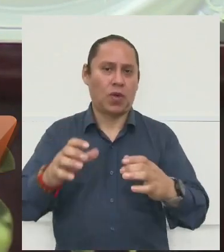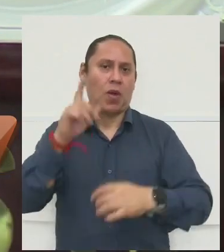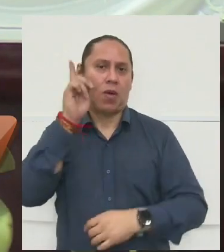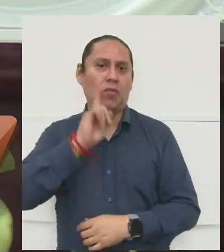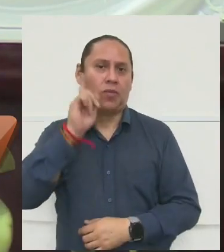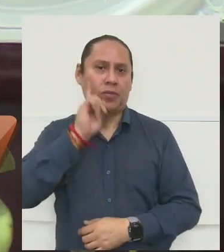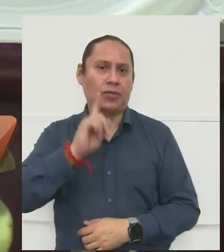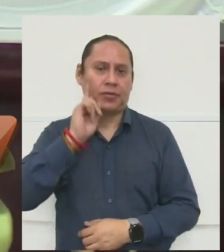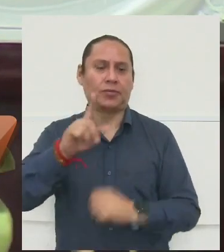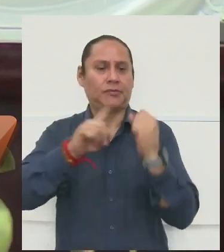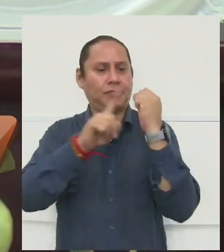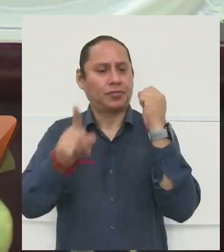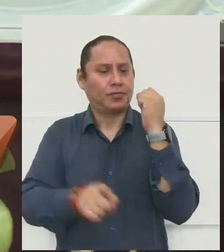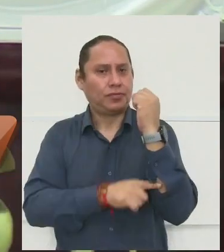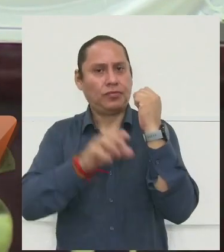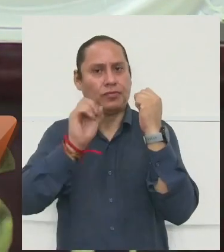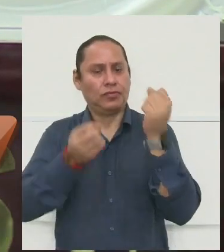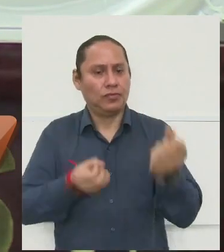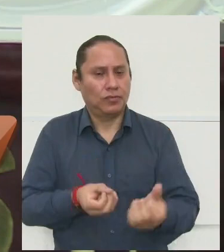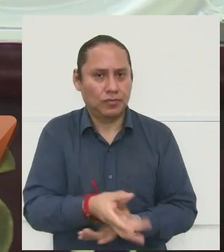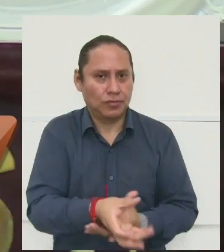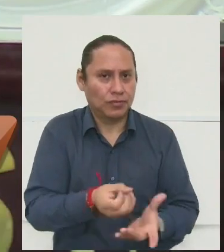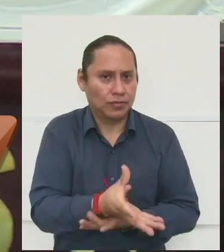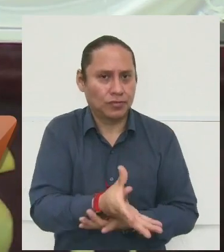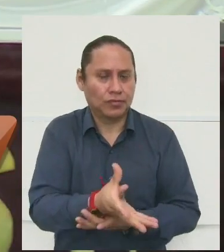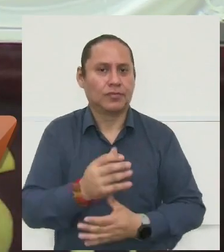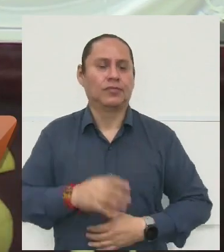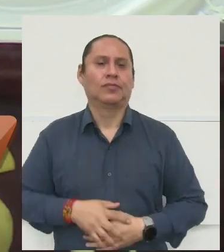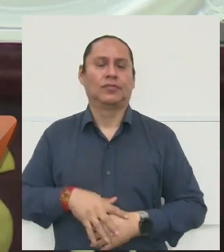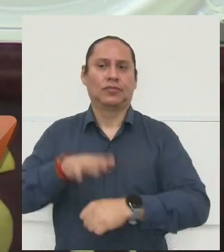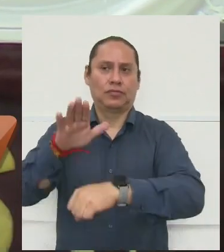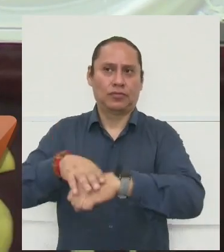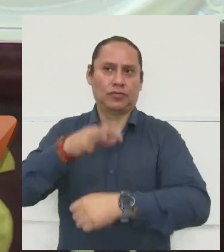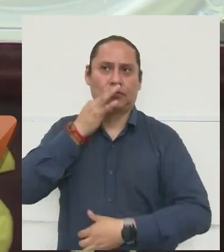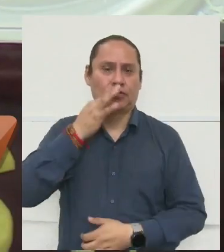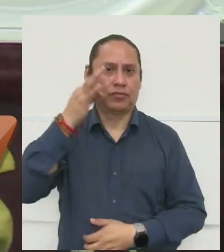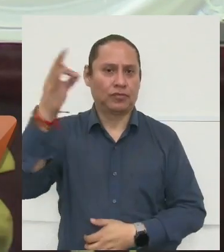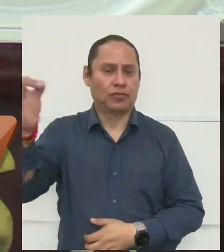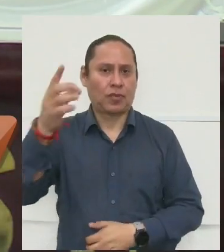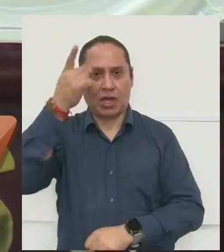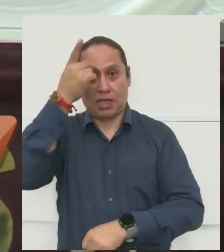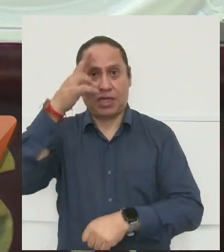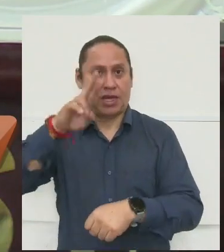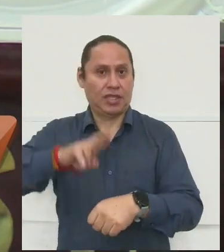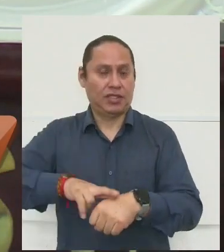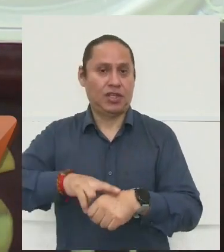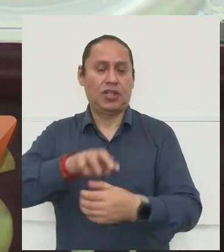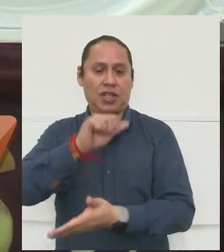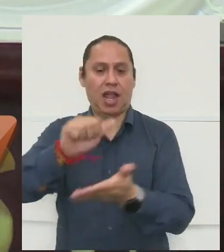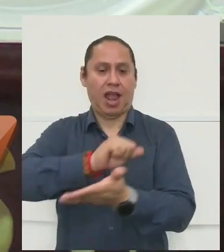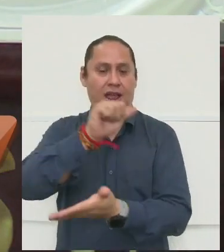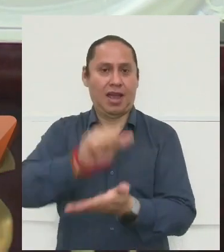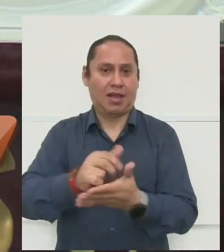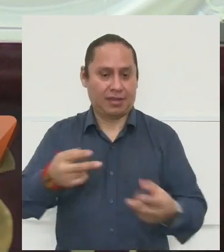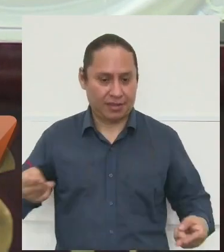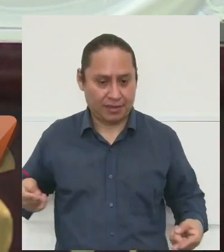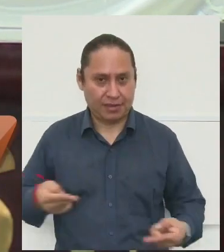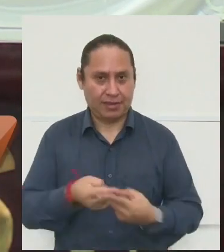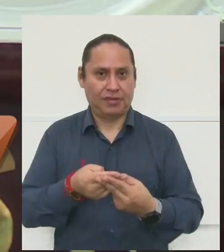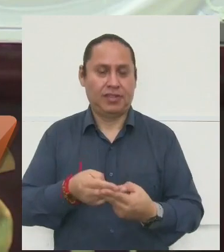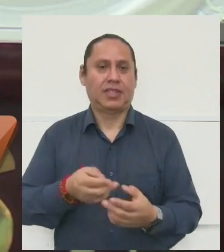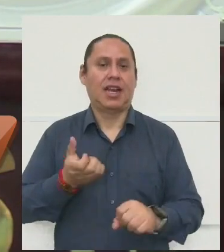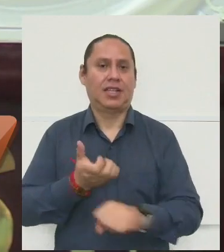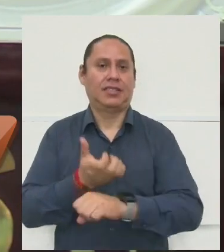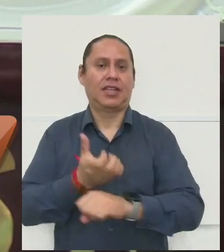mujeres en su etapa reproductiva así como exhortar respetuosamente a la dirección del registro civil del Estado